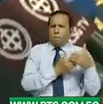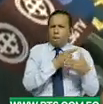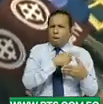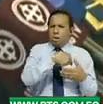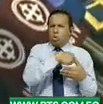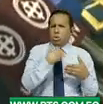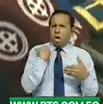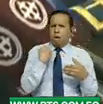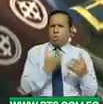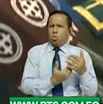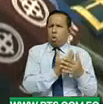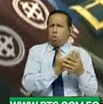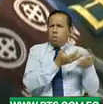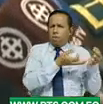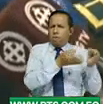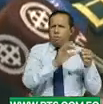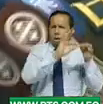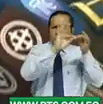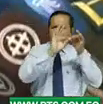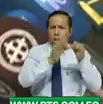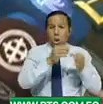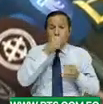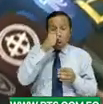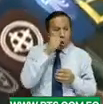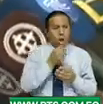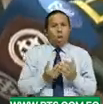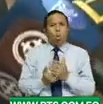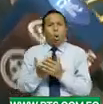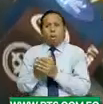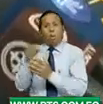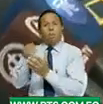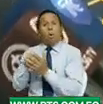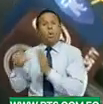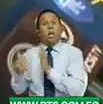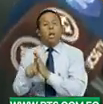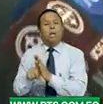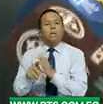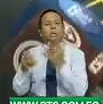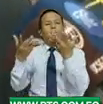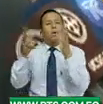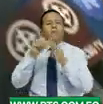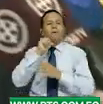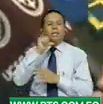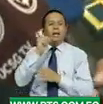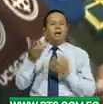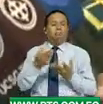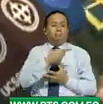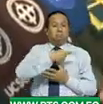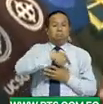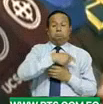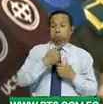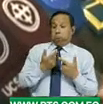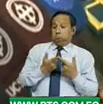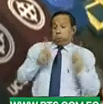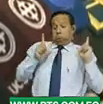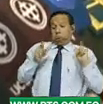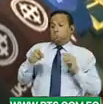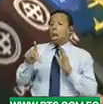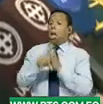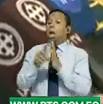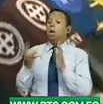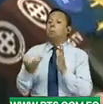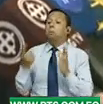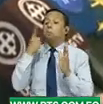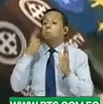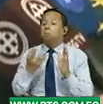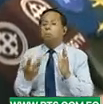actualiza día a día dentro de la generación de estas sustancias, tiene que incorporarse nuevos elementos. Pero ello debe pasar por una reforma que tarda entre